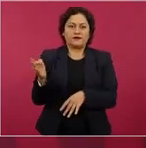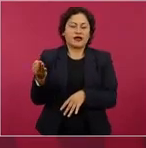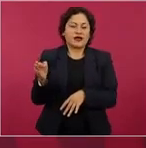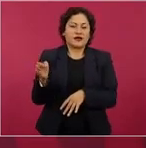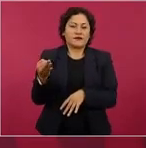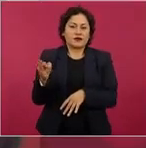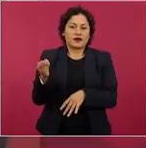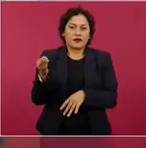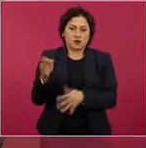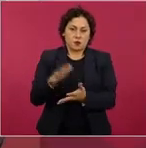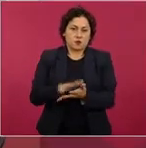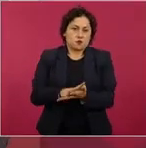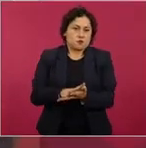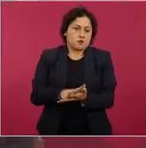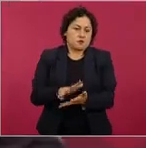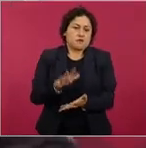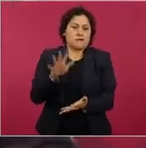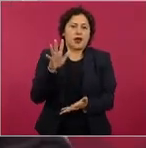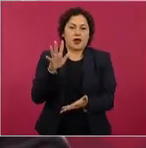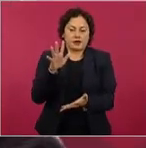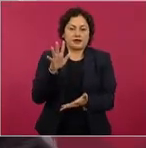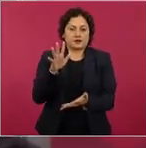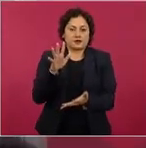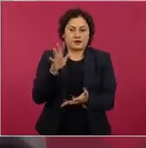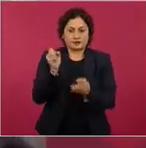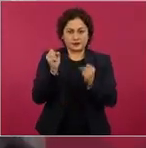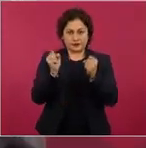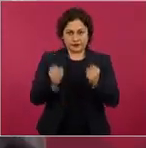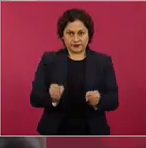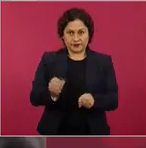altos en varios años,